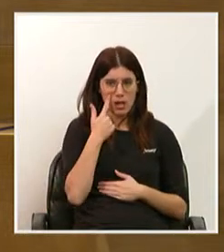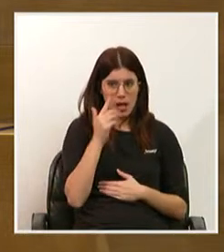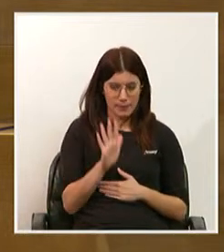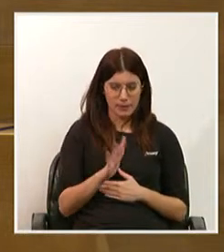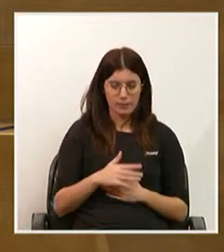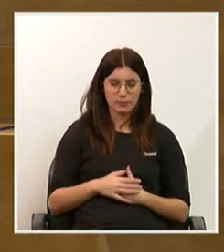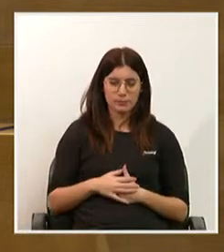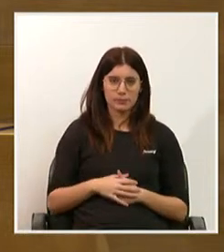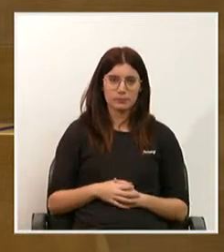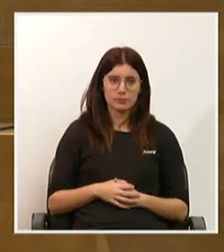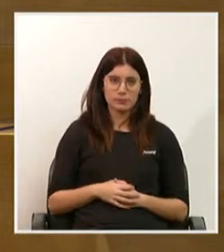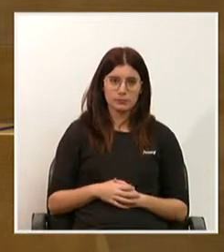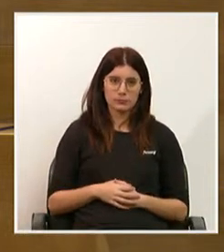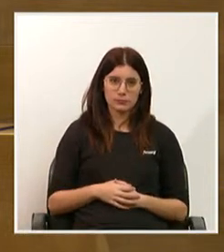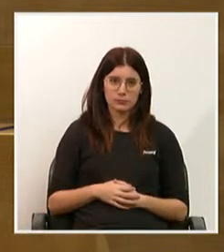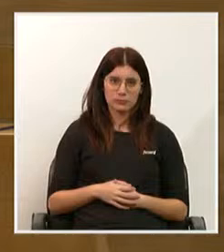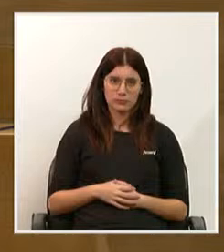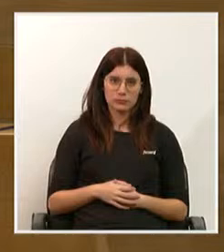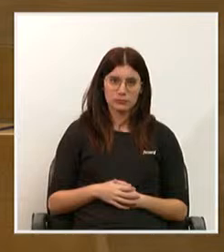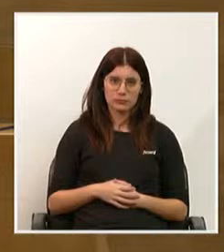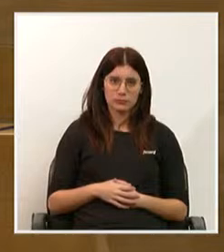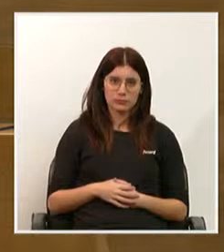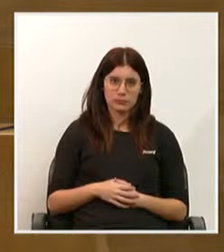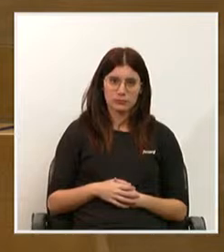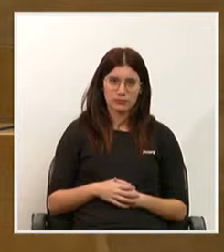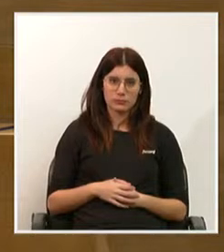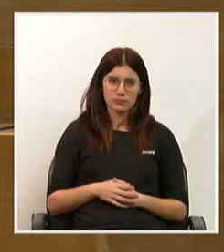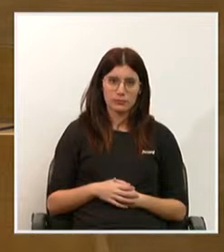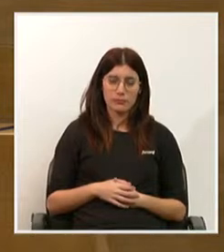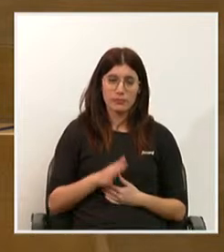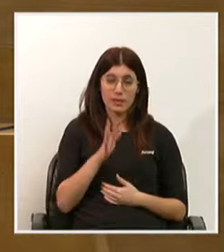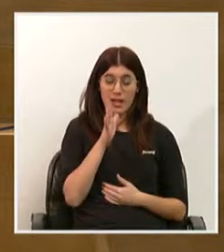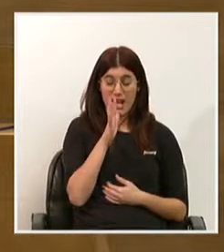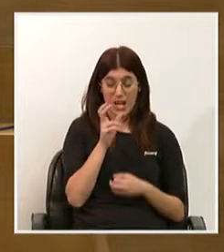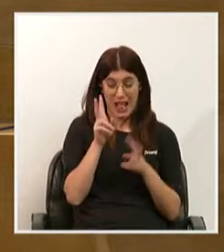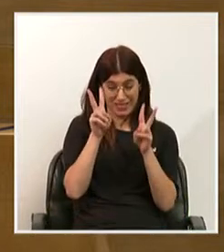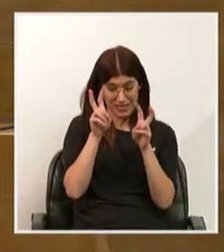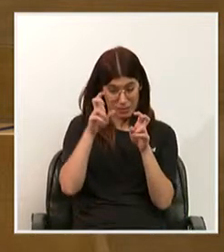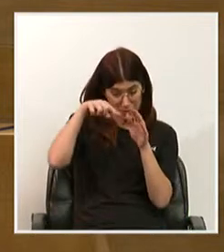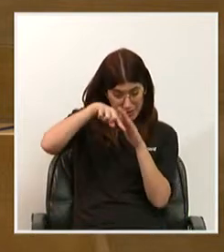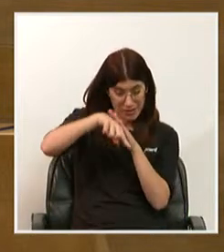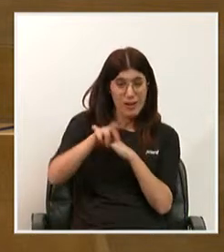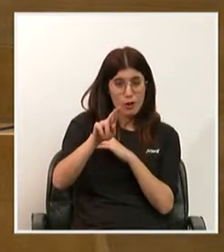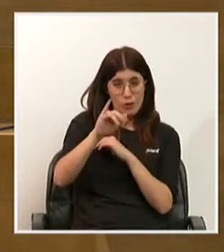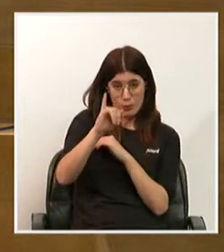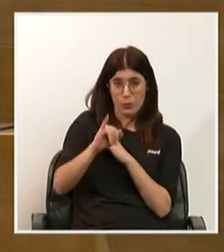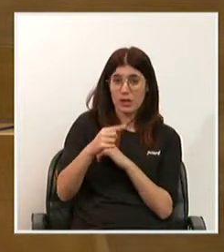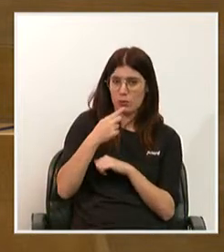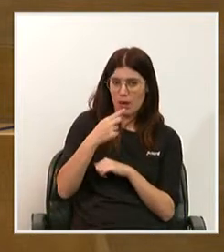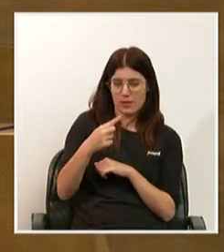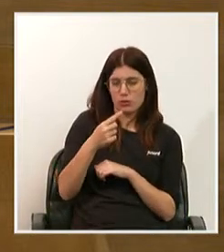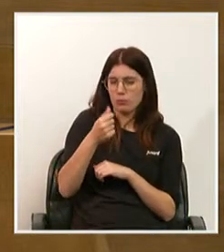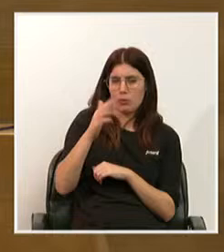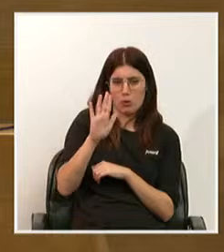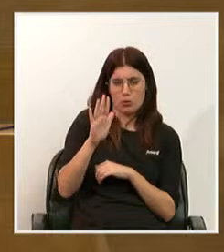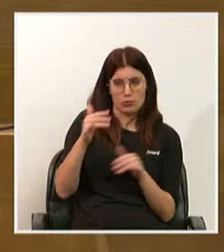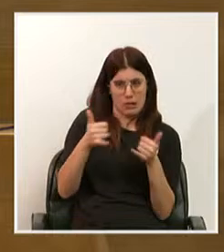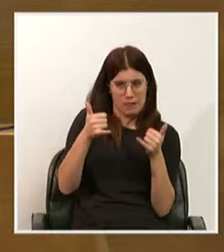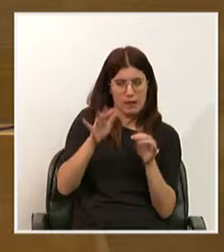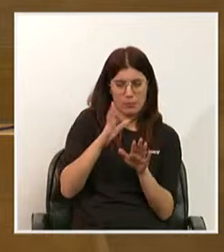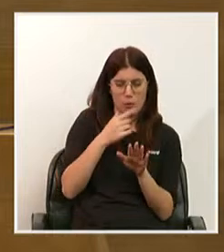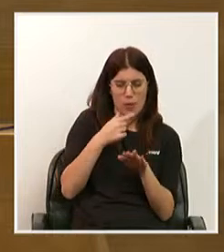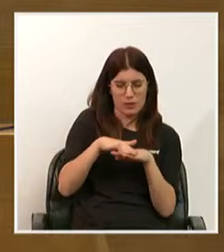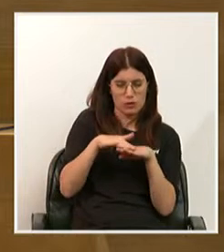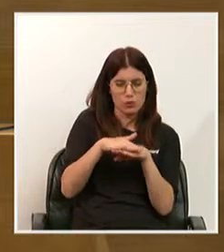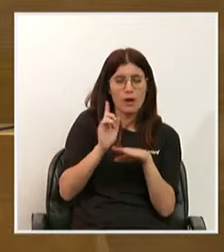ver aquí la cuestión de fondo la ha tocado la señora Ruiz muy de pasada pero